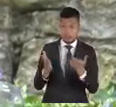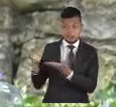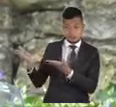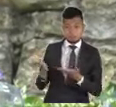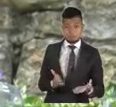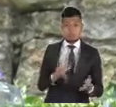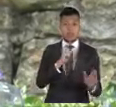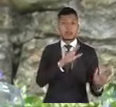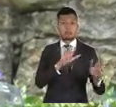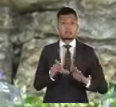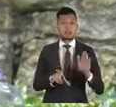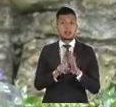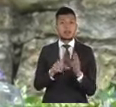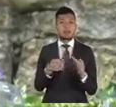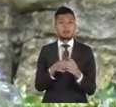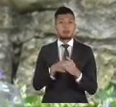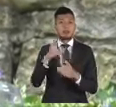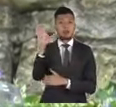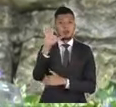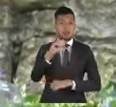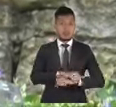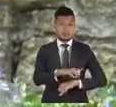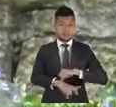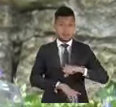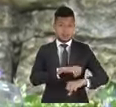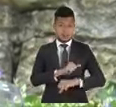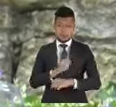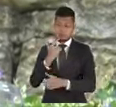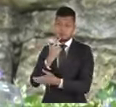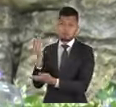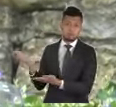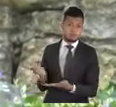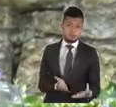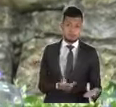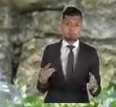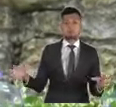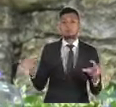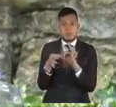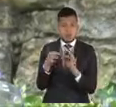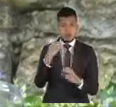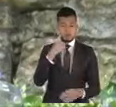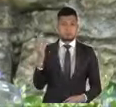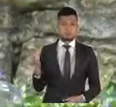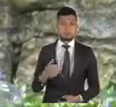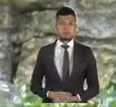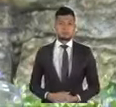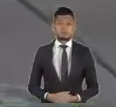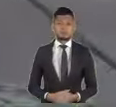representante legal de la Asociación Colombiana de Recicladores, a que se adhiera a la alianza.